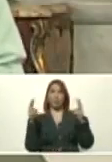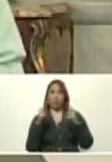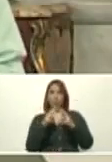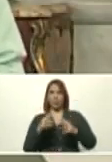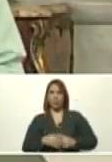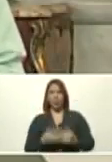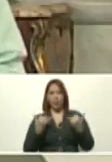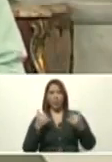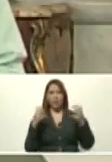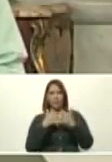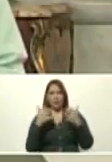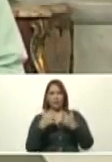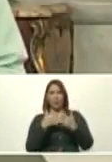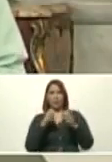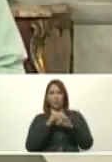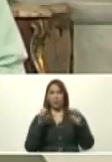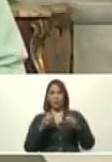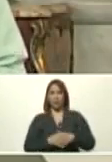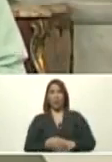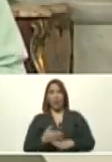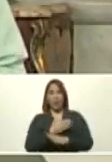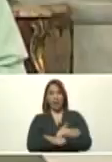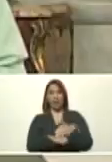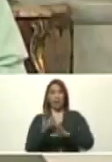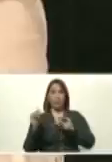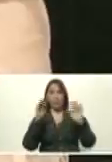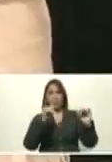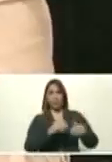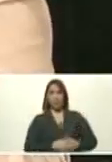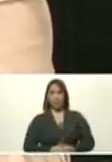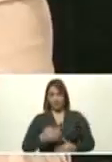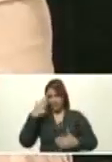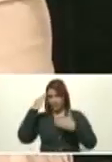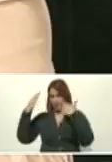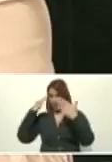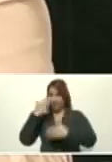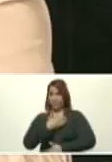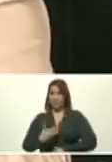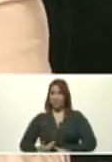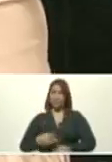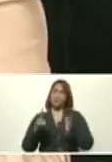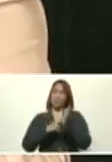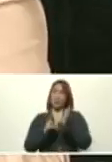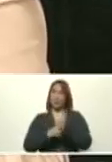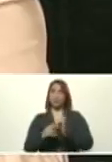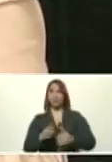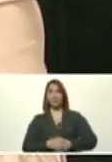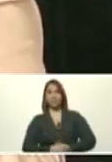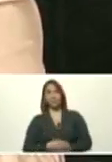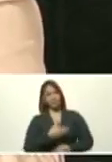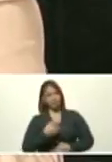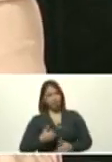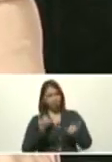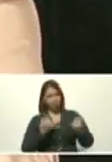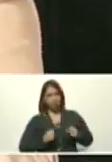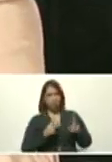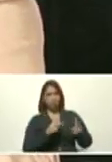Yelitza, por favor, sí, antes bueno, de despedir este programa. Bueno, saludos, presidente. De verdad que quiero en esta